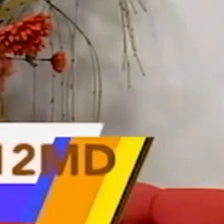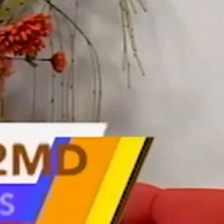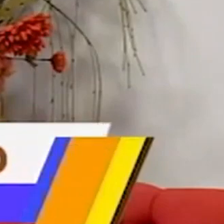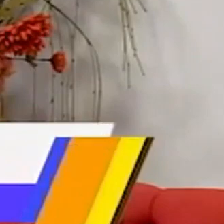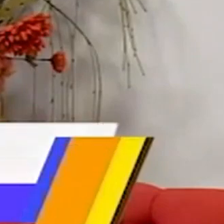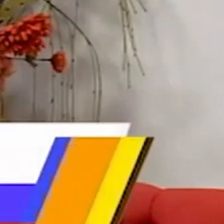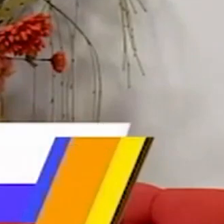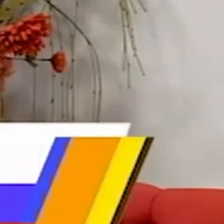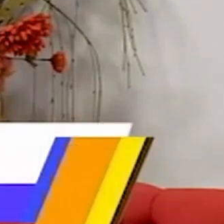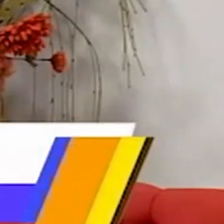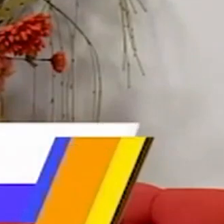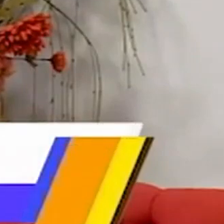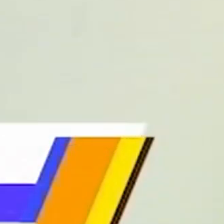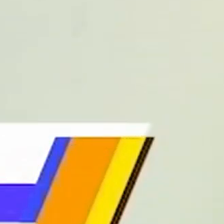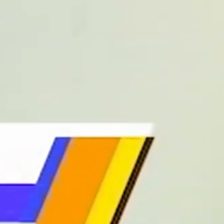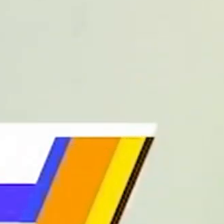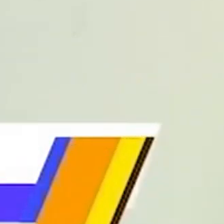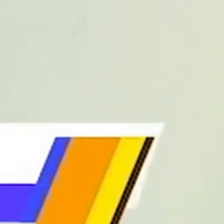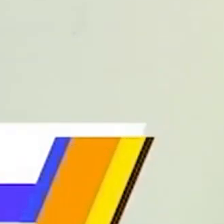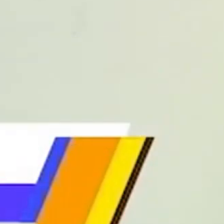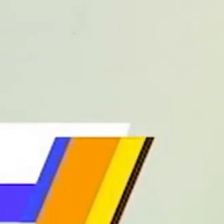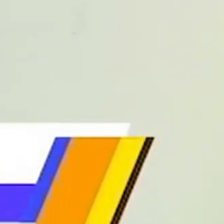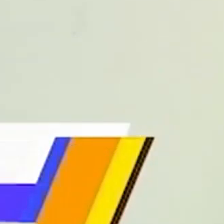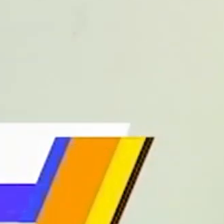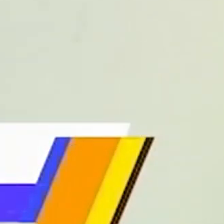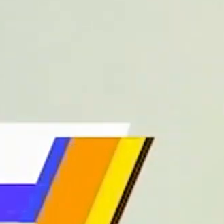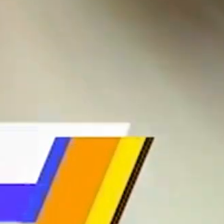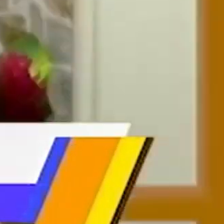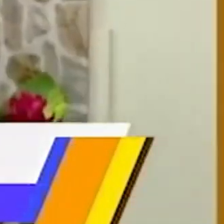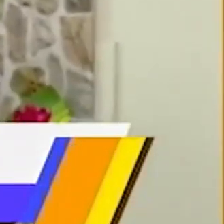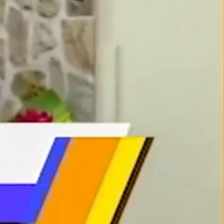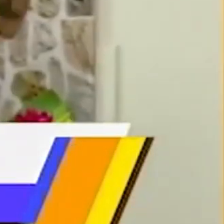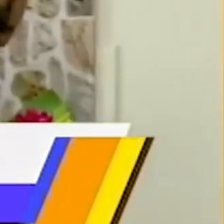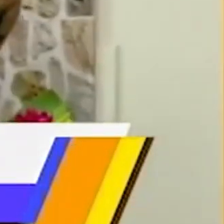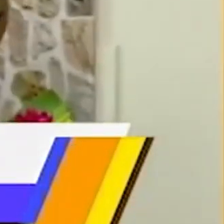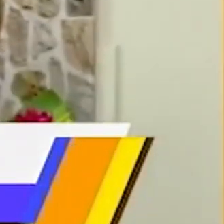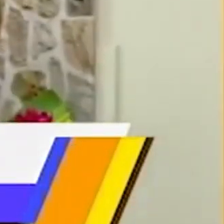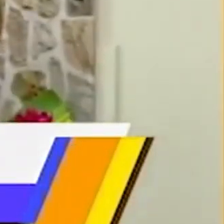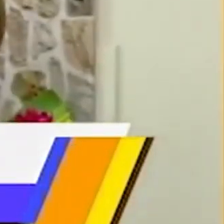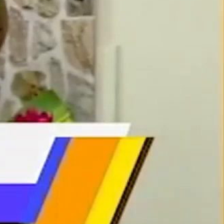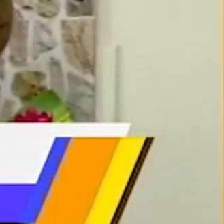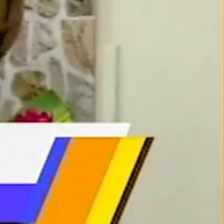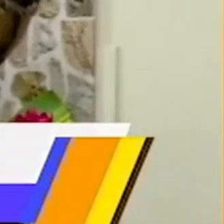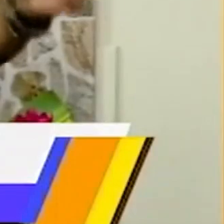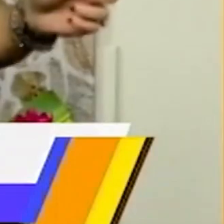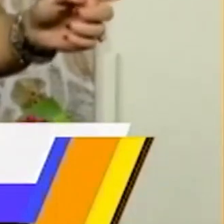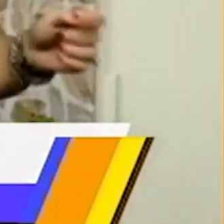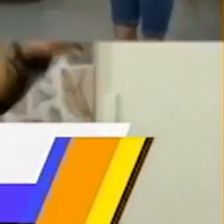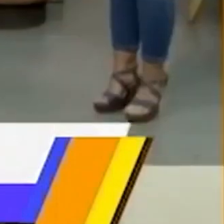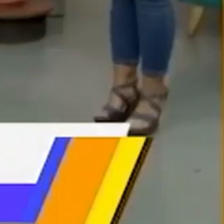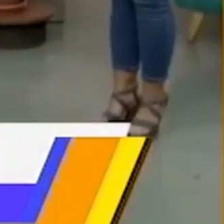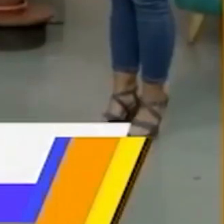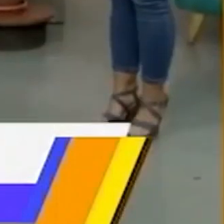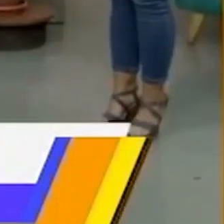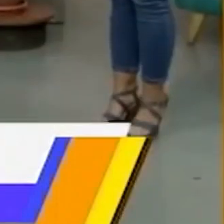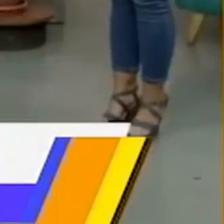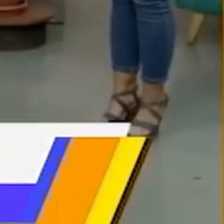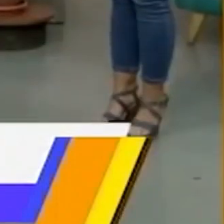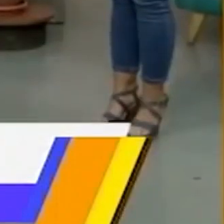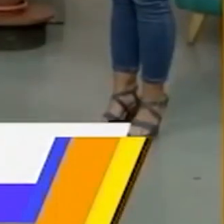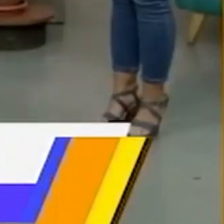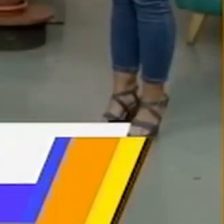El café sigue siendo nacional. Pero ahora no lo vamos a tomar a media mañana. Así es, Café Nacional cambia de horario.